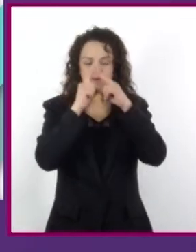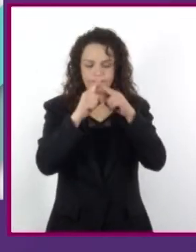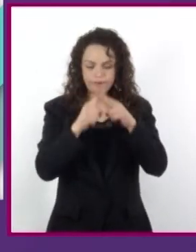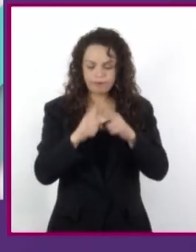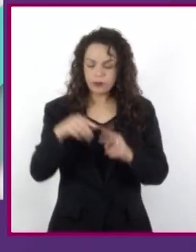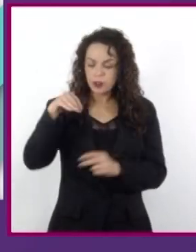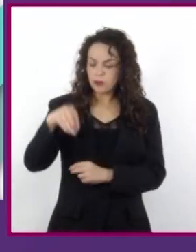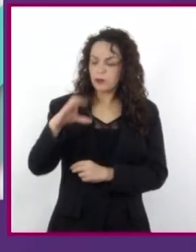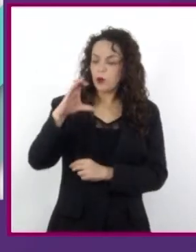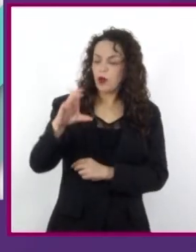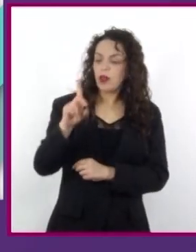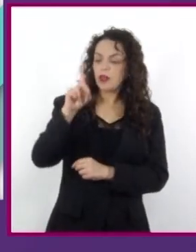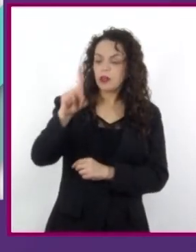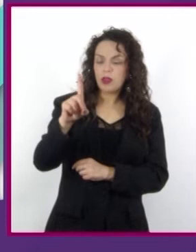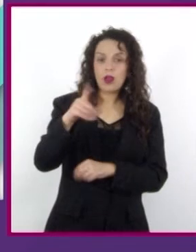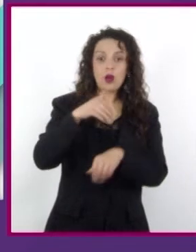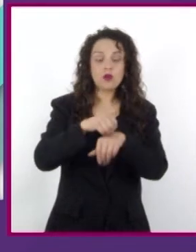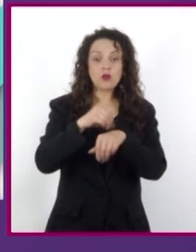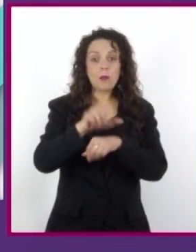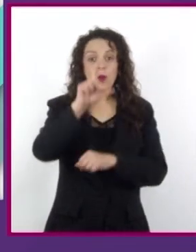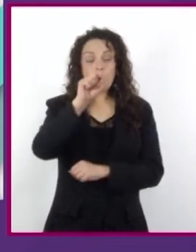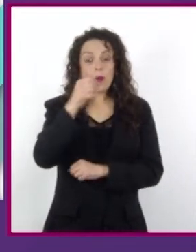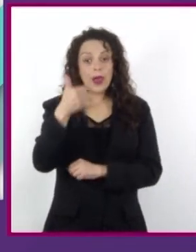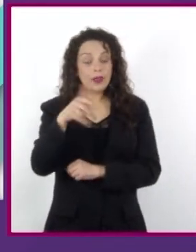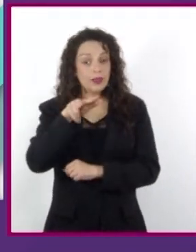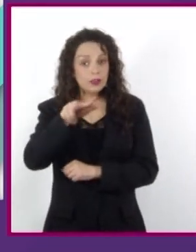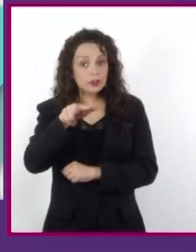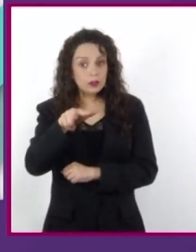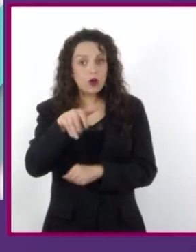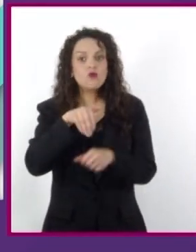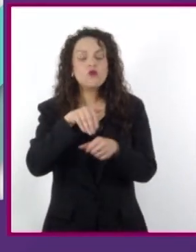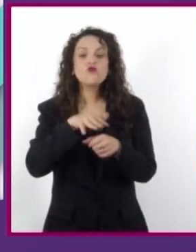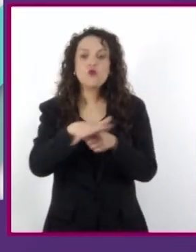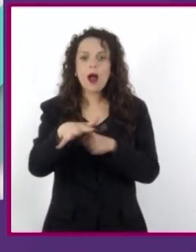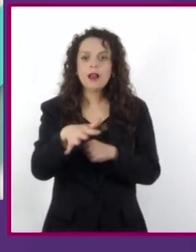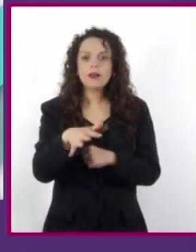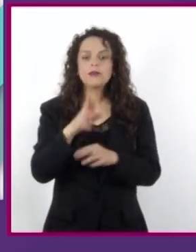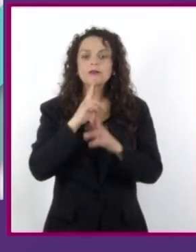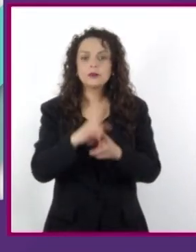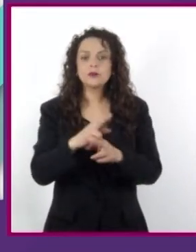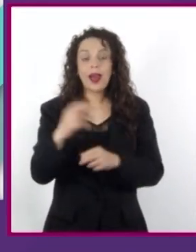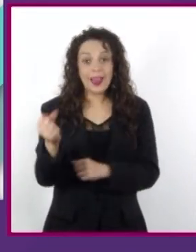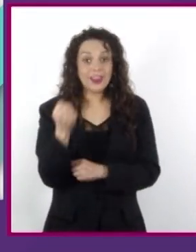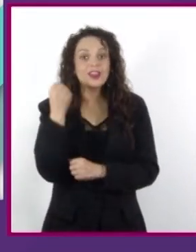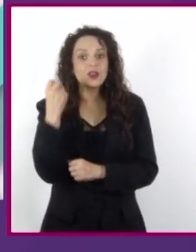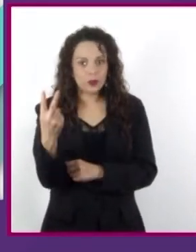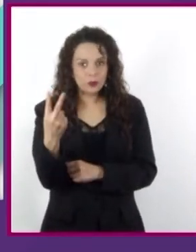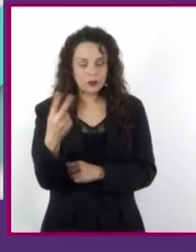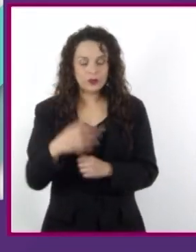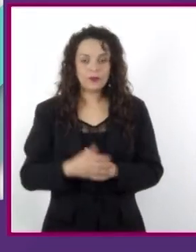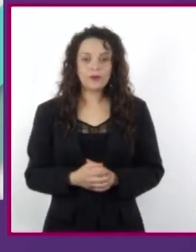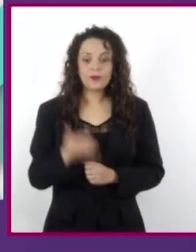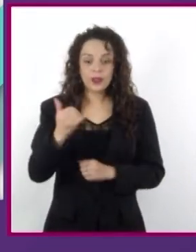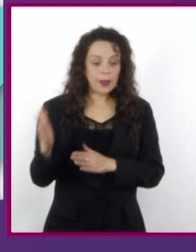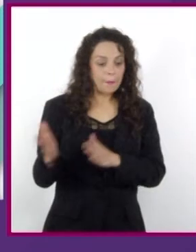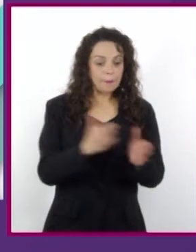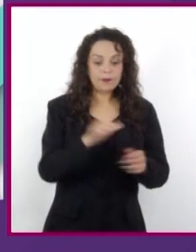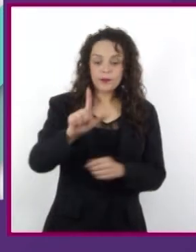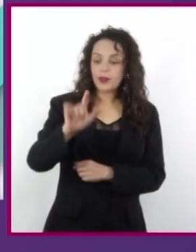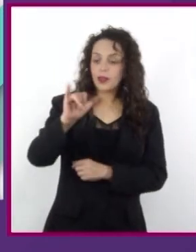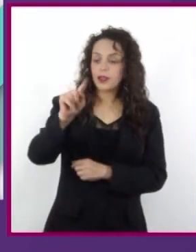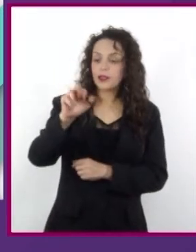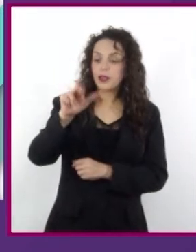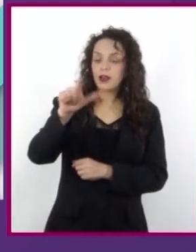común divisor de 20 y 18, es 2. Y de la parte literal tenemos a